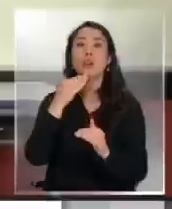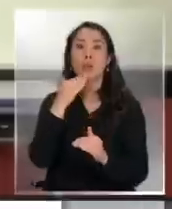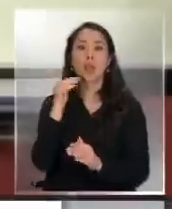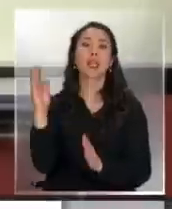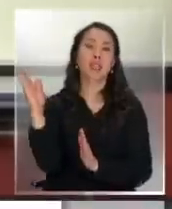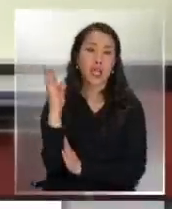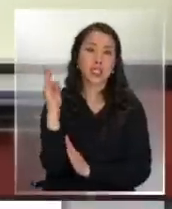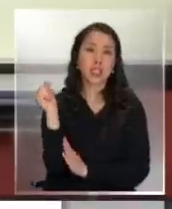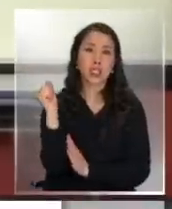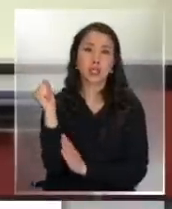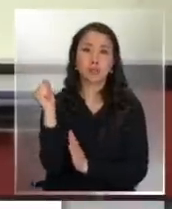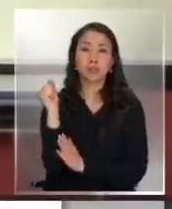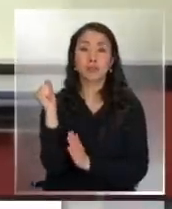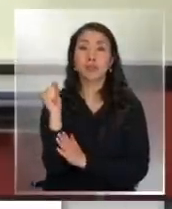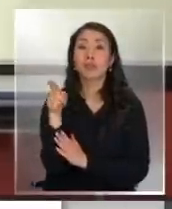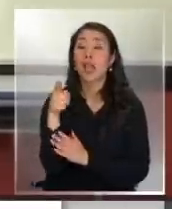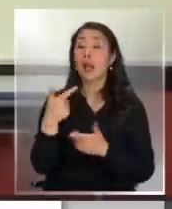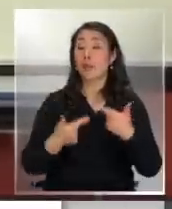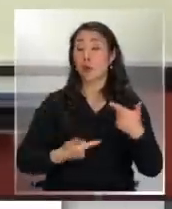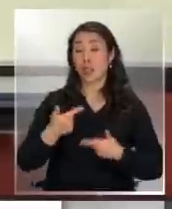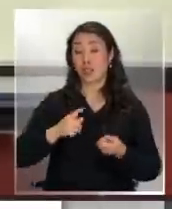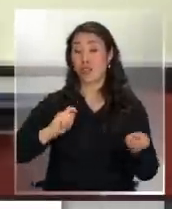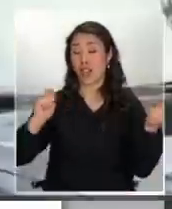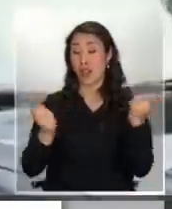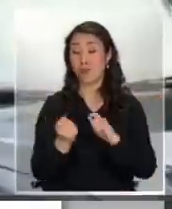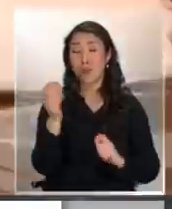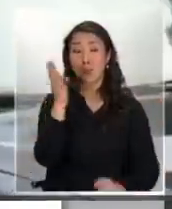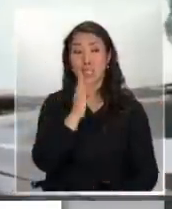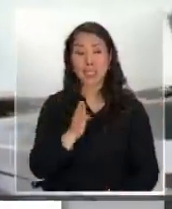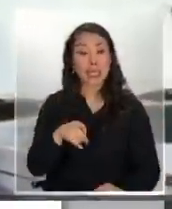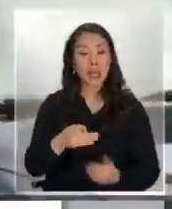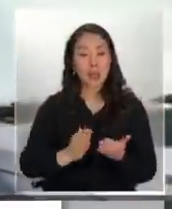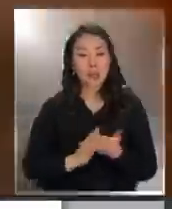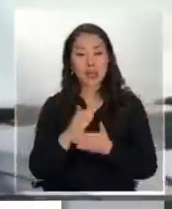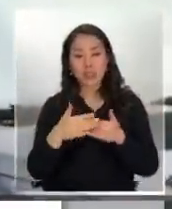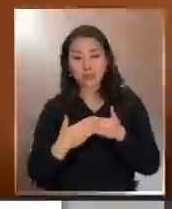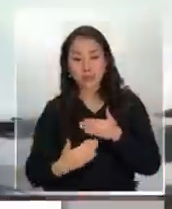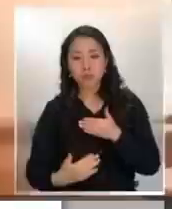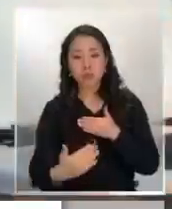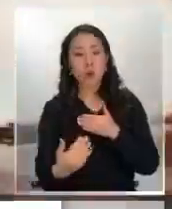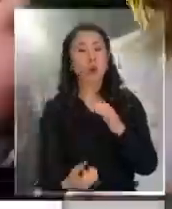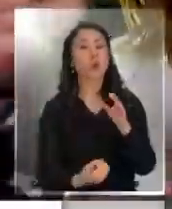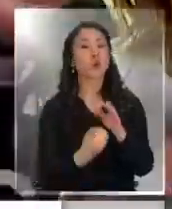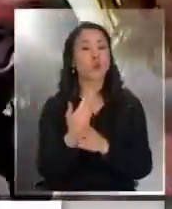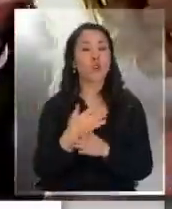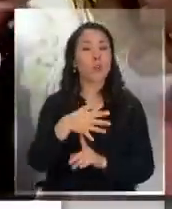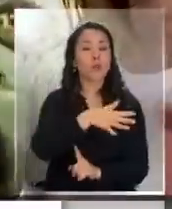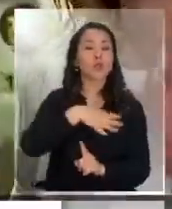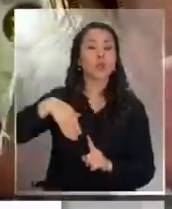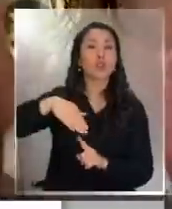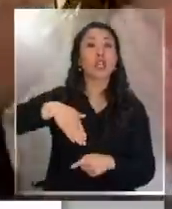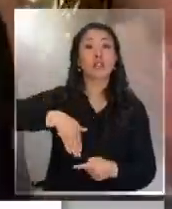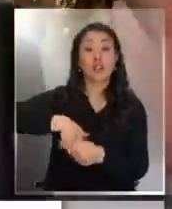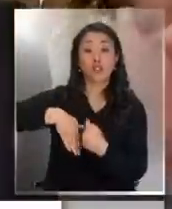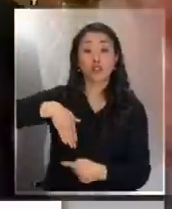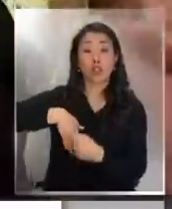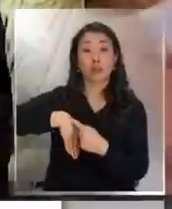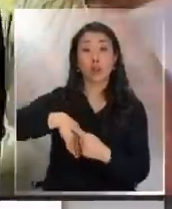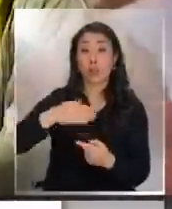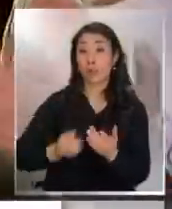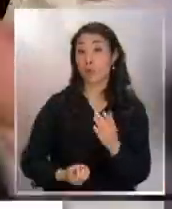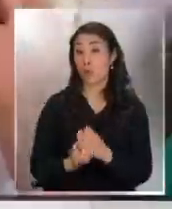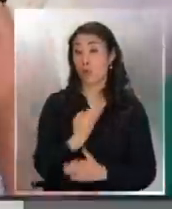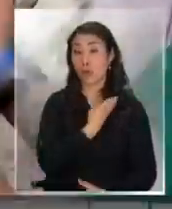ultraderechista. Giro de timón en la política brasileña que da inicio a un nuevo escenario sudamericano con Jair Bolsonaro como